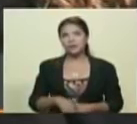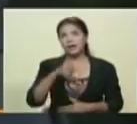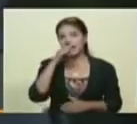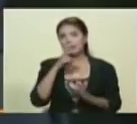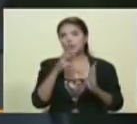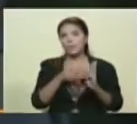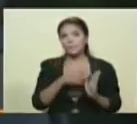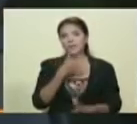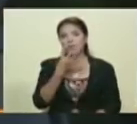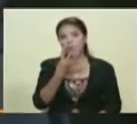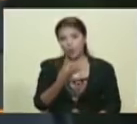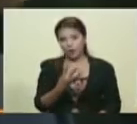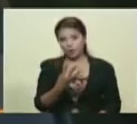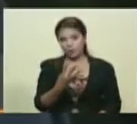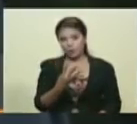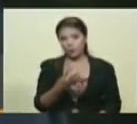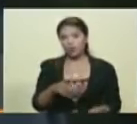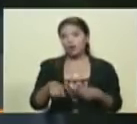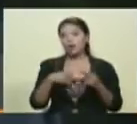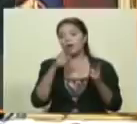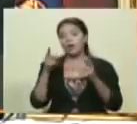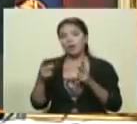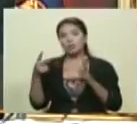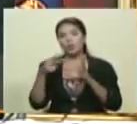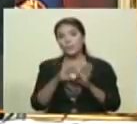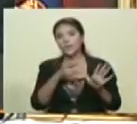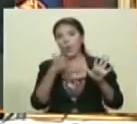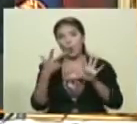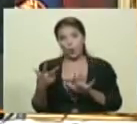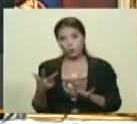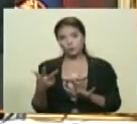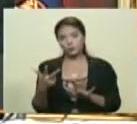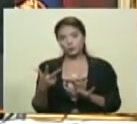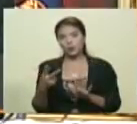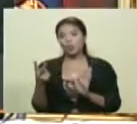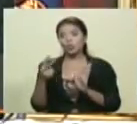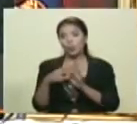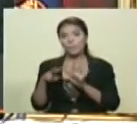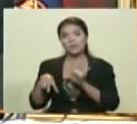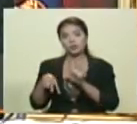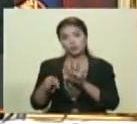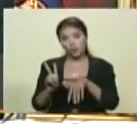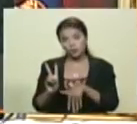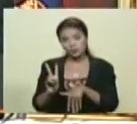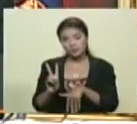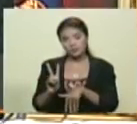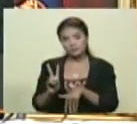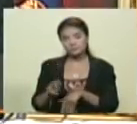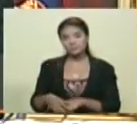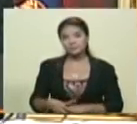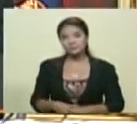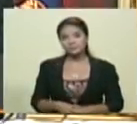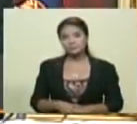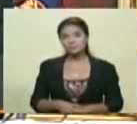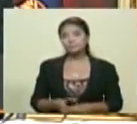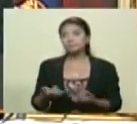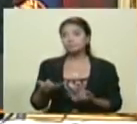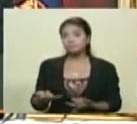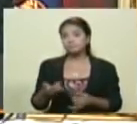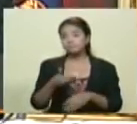2004, en el 2008, en el 2012, y